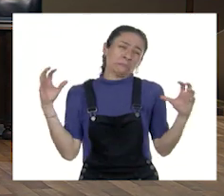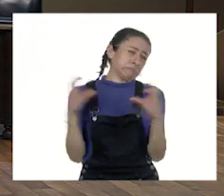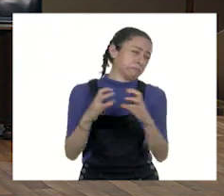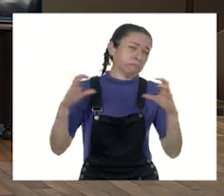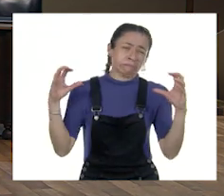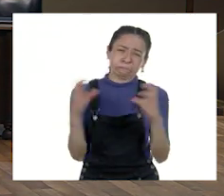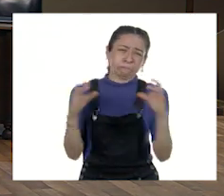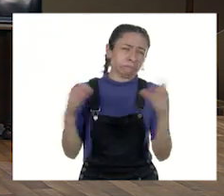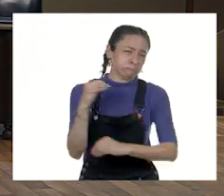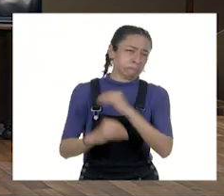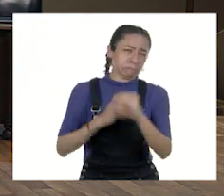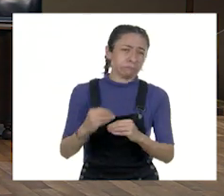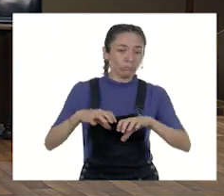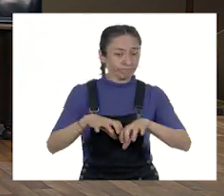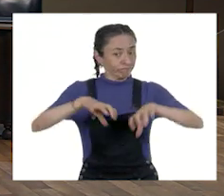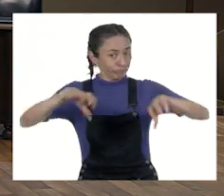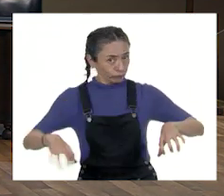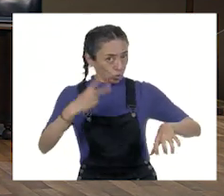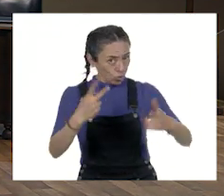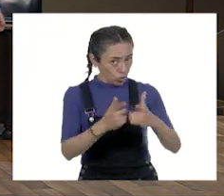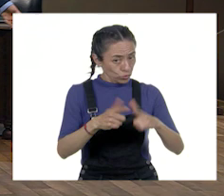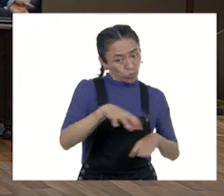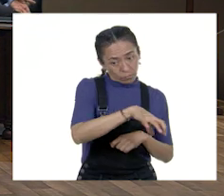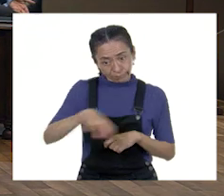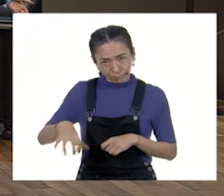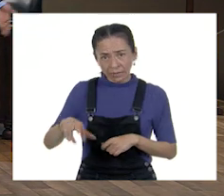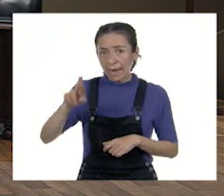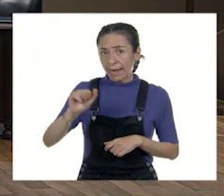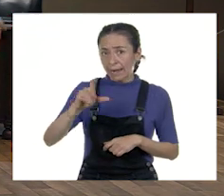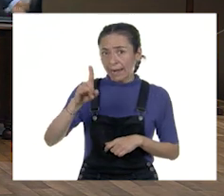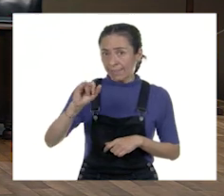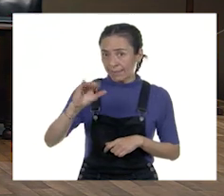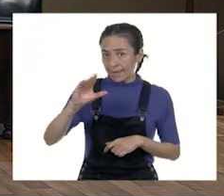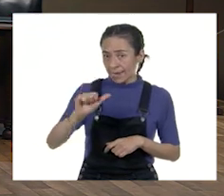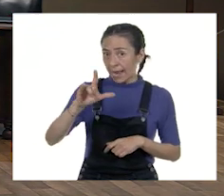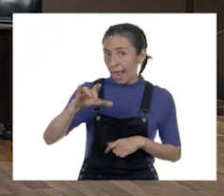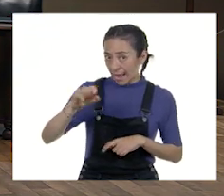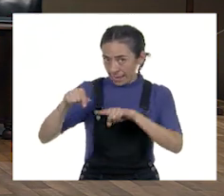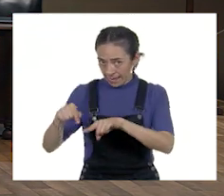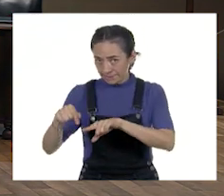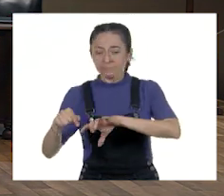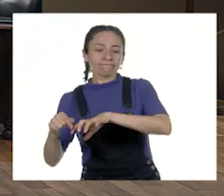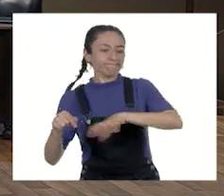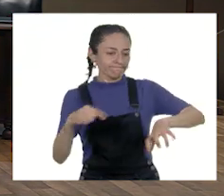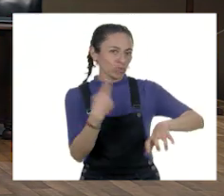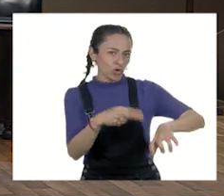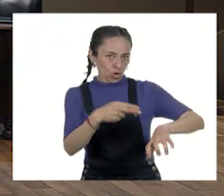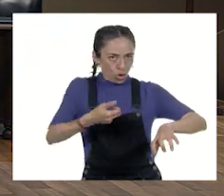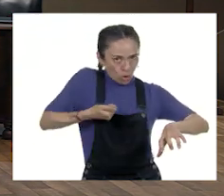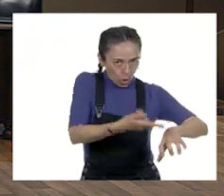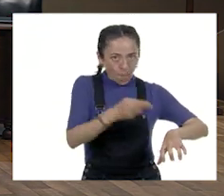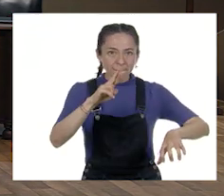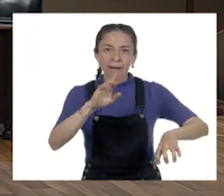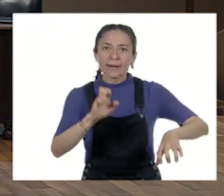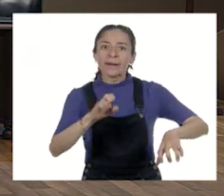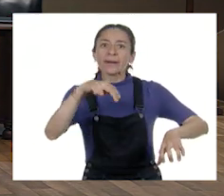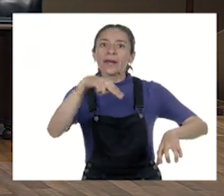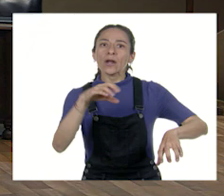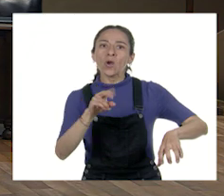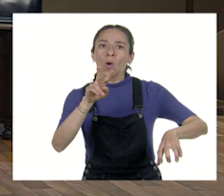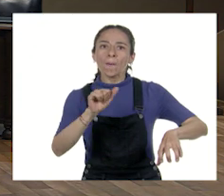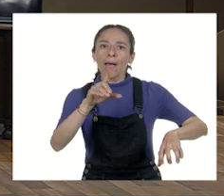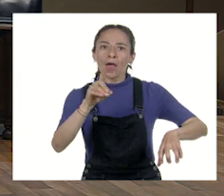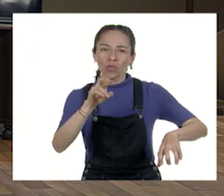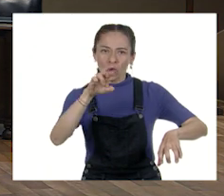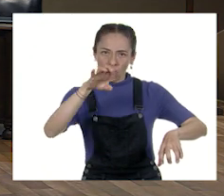que eran los radicales por un lado y los que se hacían llamar los renovadores por el otro. Bueno, pues entre